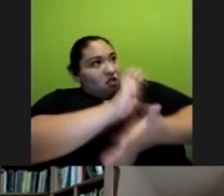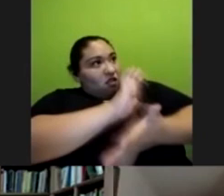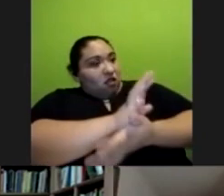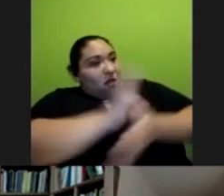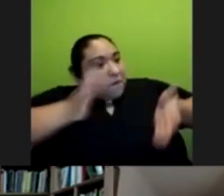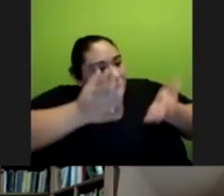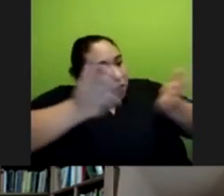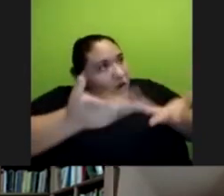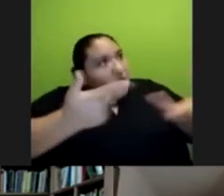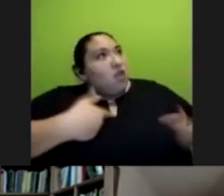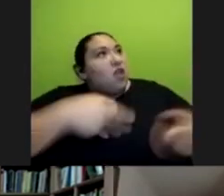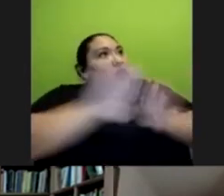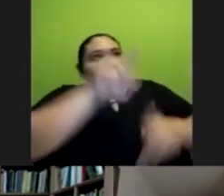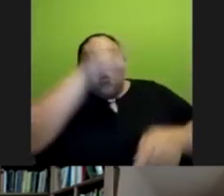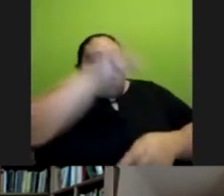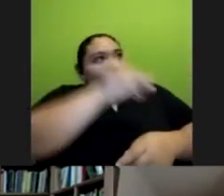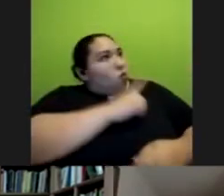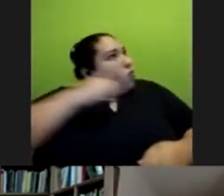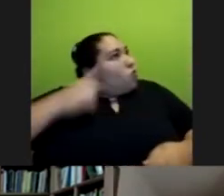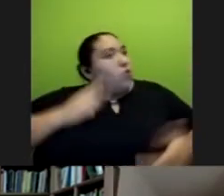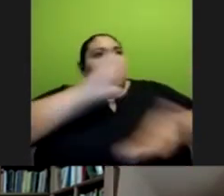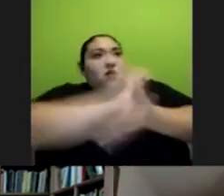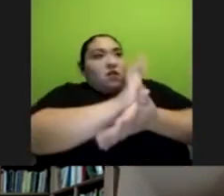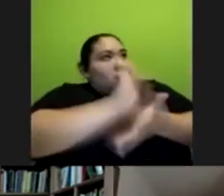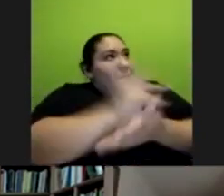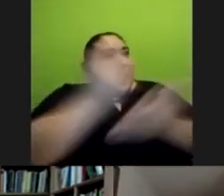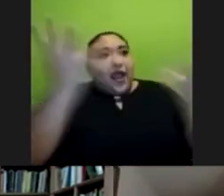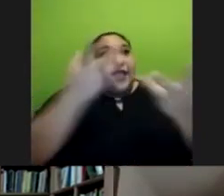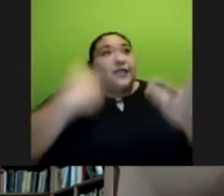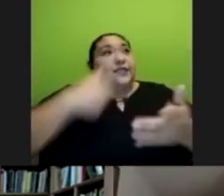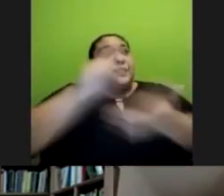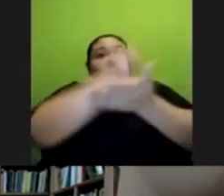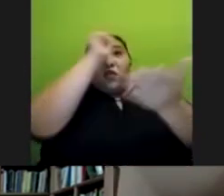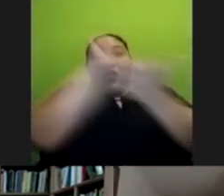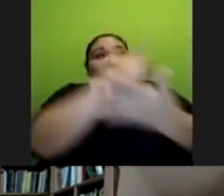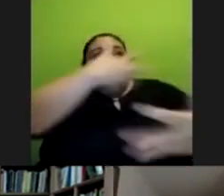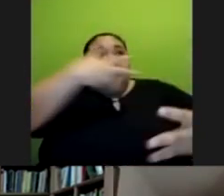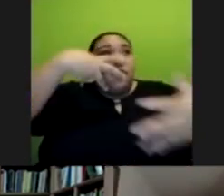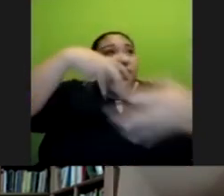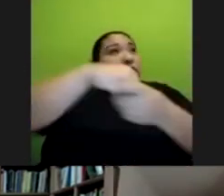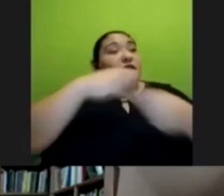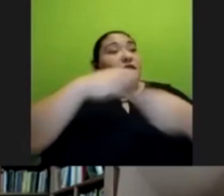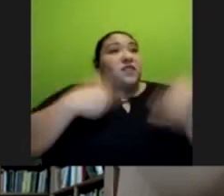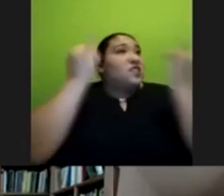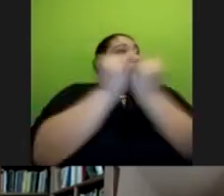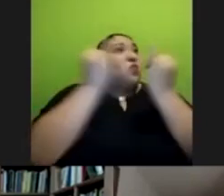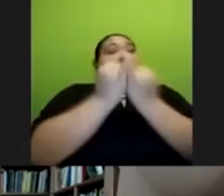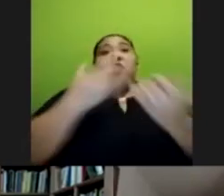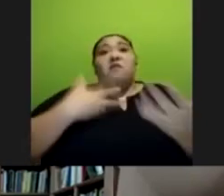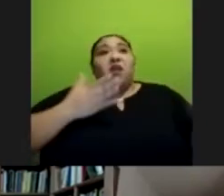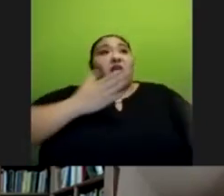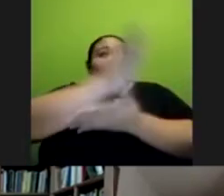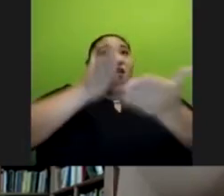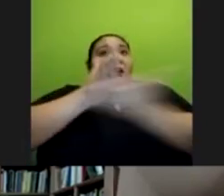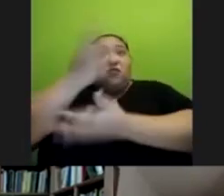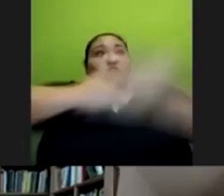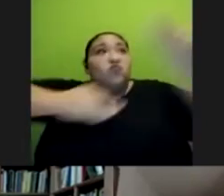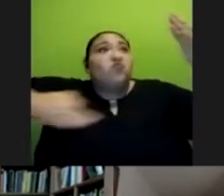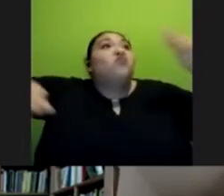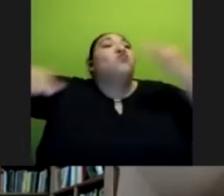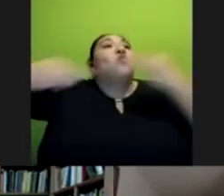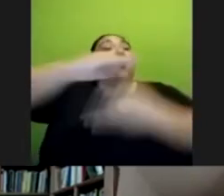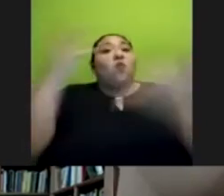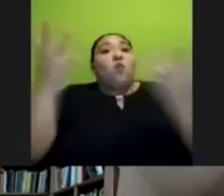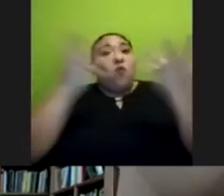política social incluyente, y es decir, para dotar a todas las acciones del Estado de estas rutas de